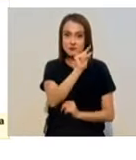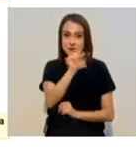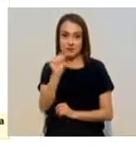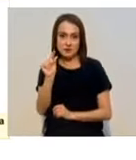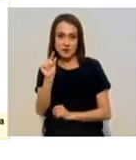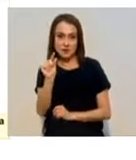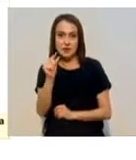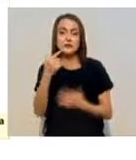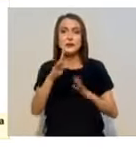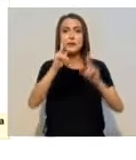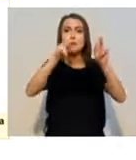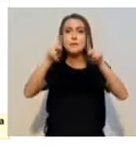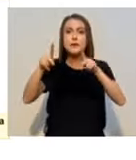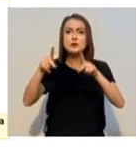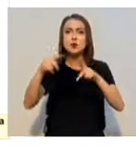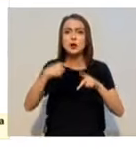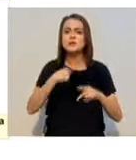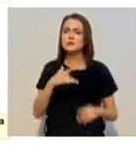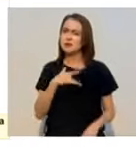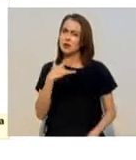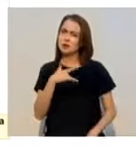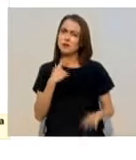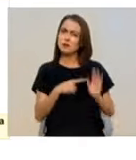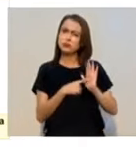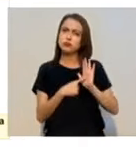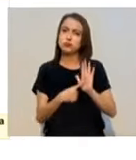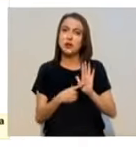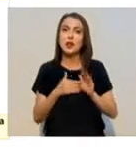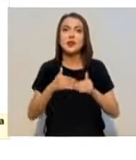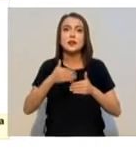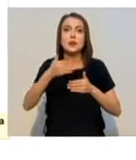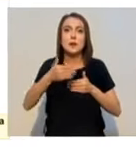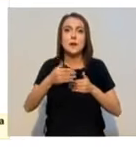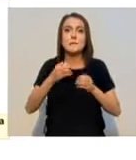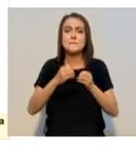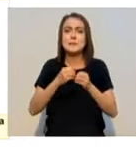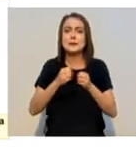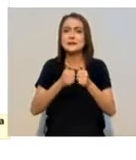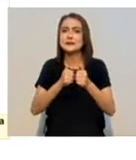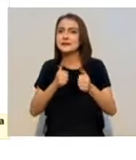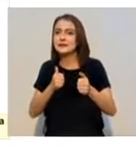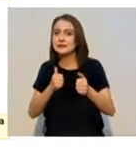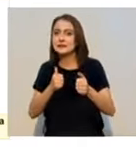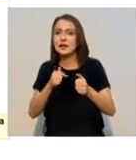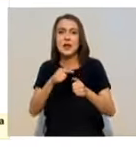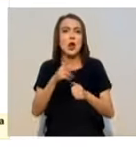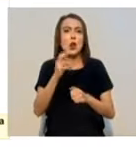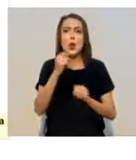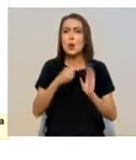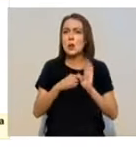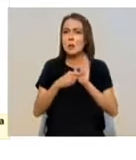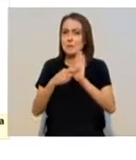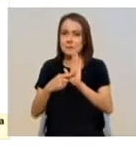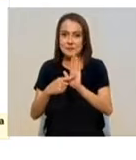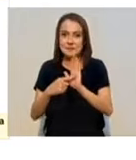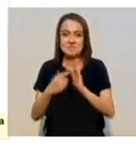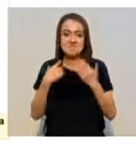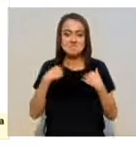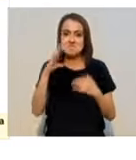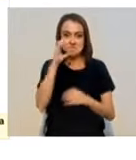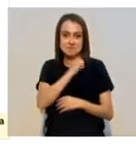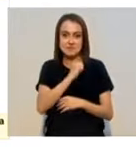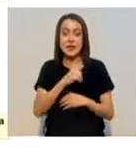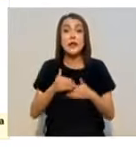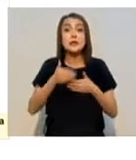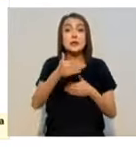semana de que las personas manifiestan síntomas, pero es más tardío y también duran menos en estar presentes.